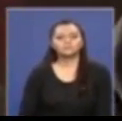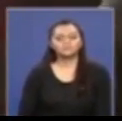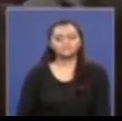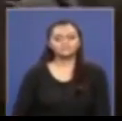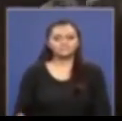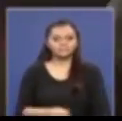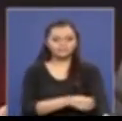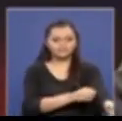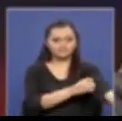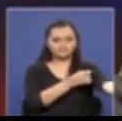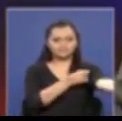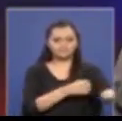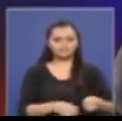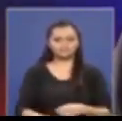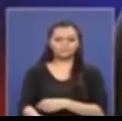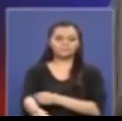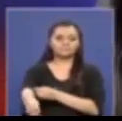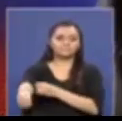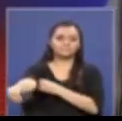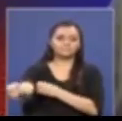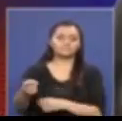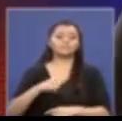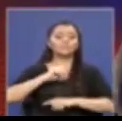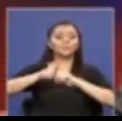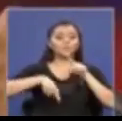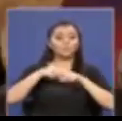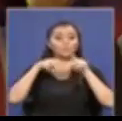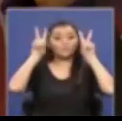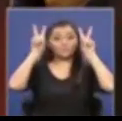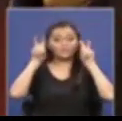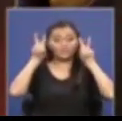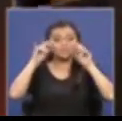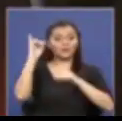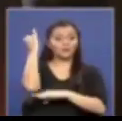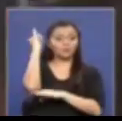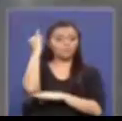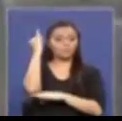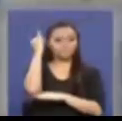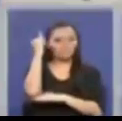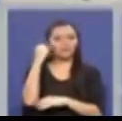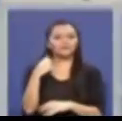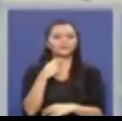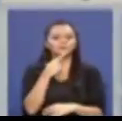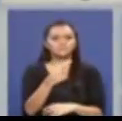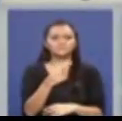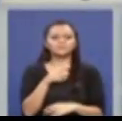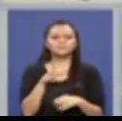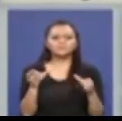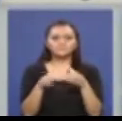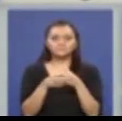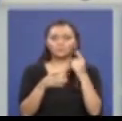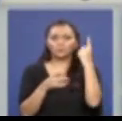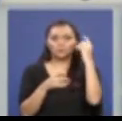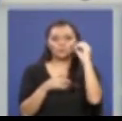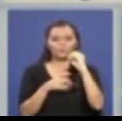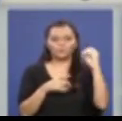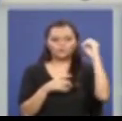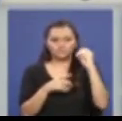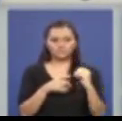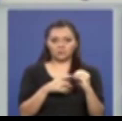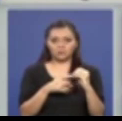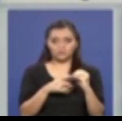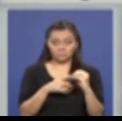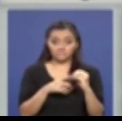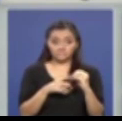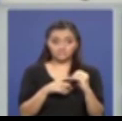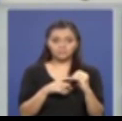favor. Para el sector industrial, los combustibles representan el 1% del total de costo